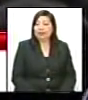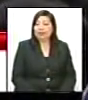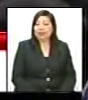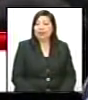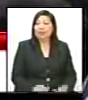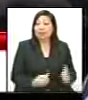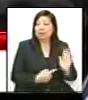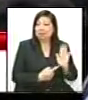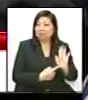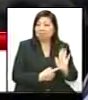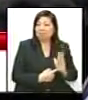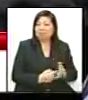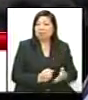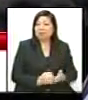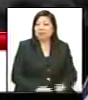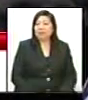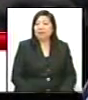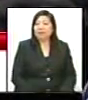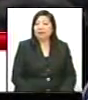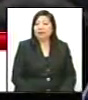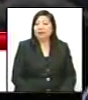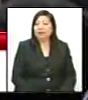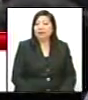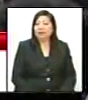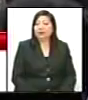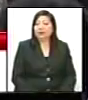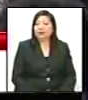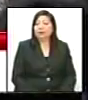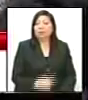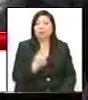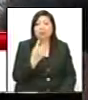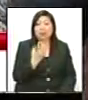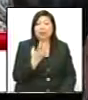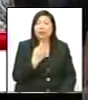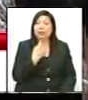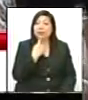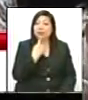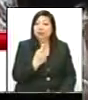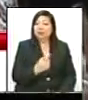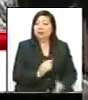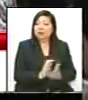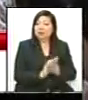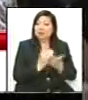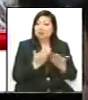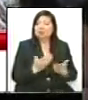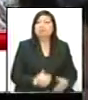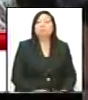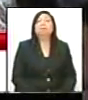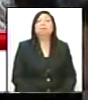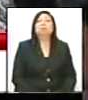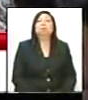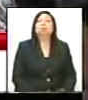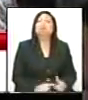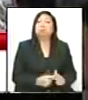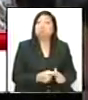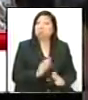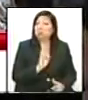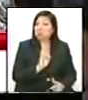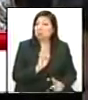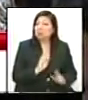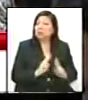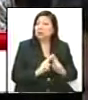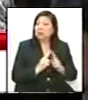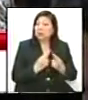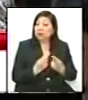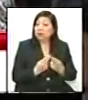están presentes, deseándoles, por supuesto, unas felices fiestas. Primero, presidente, para saludar la iniciativa suya de